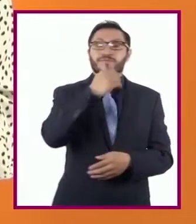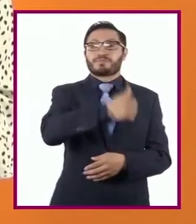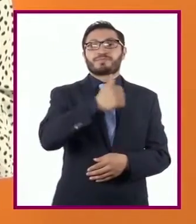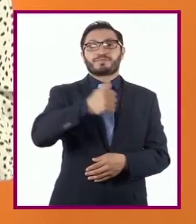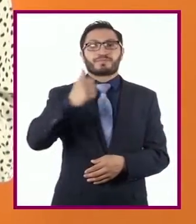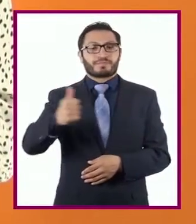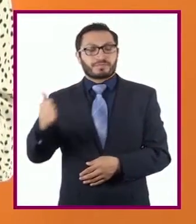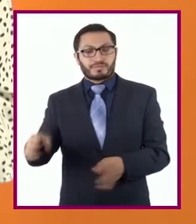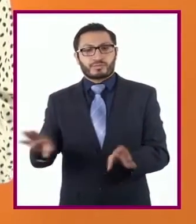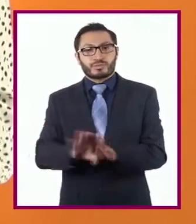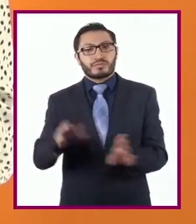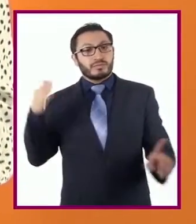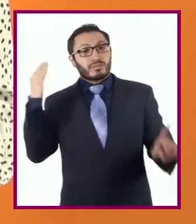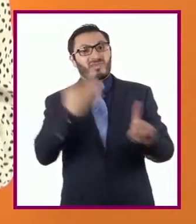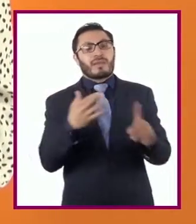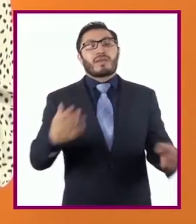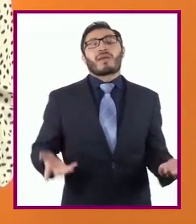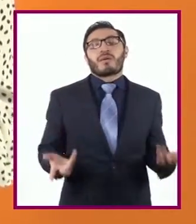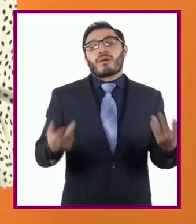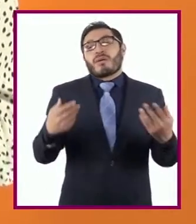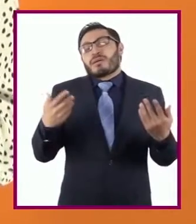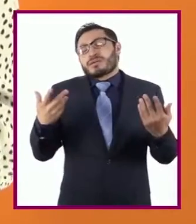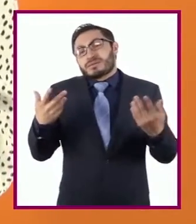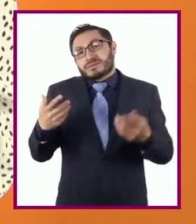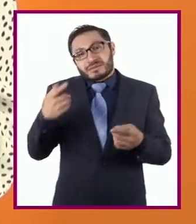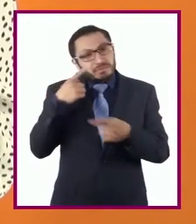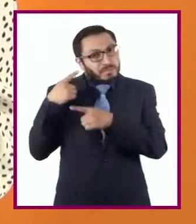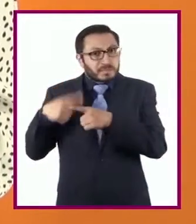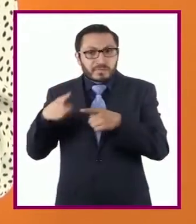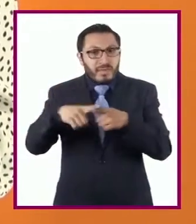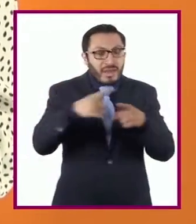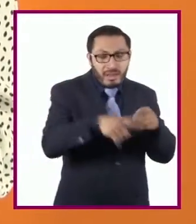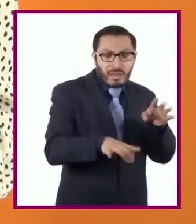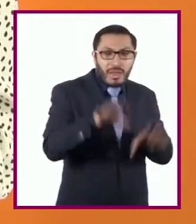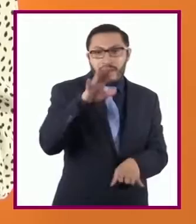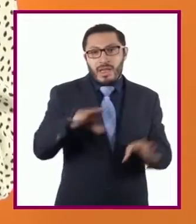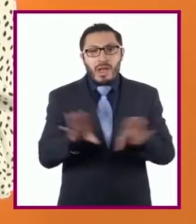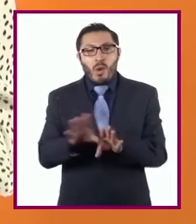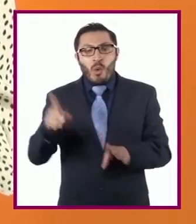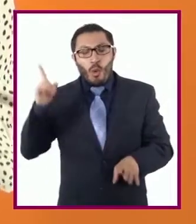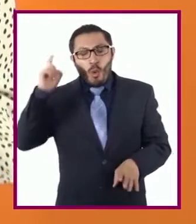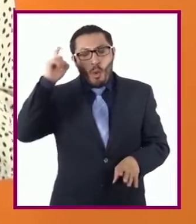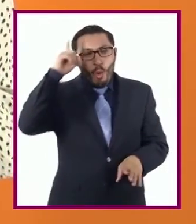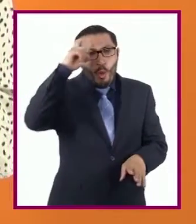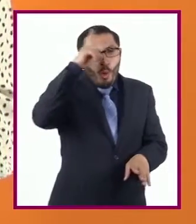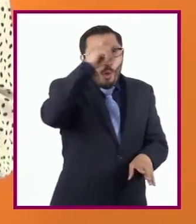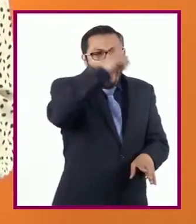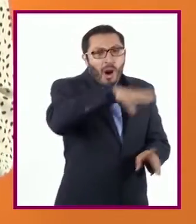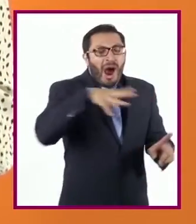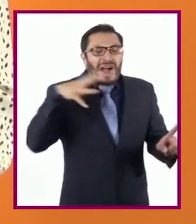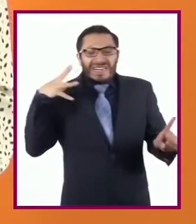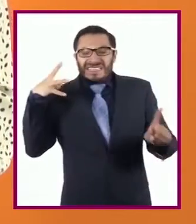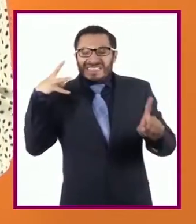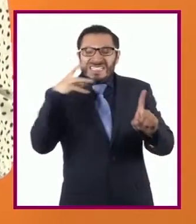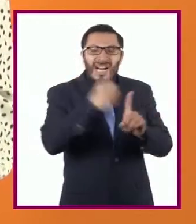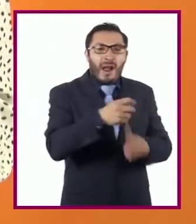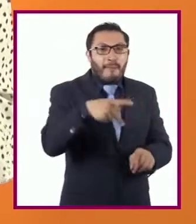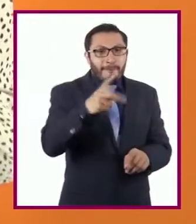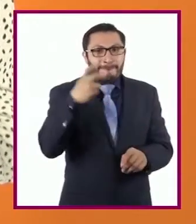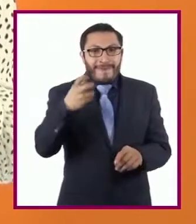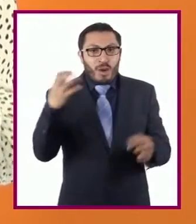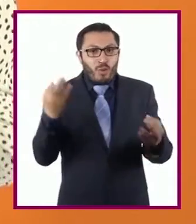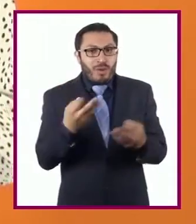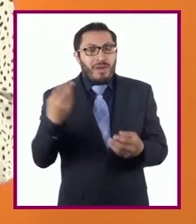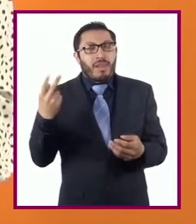puede tener retos, metas distintas, algunas pueden parecer muy difíciles de alcanzar, pero por eso necesitan la